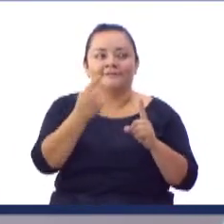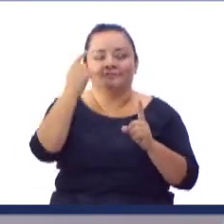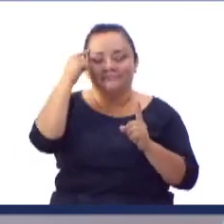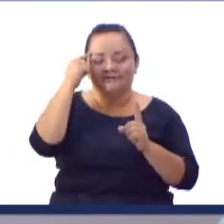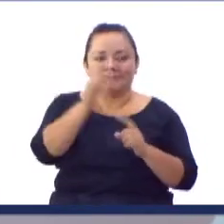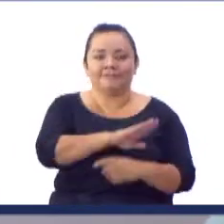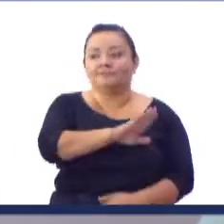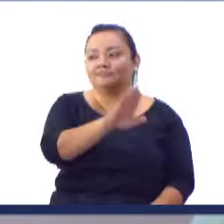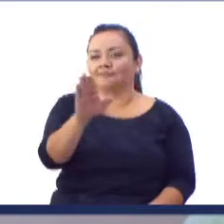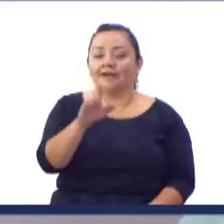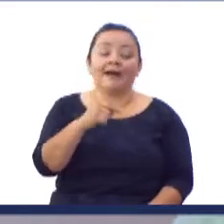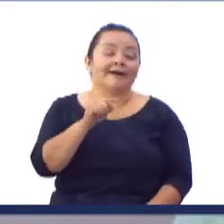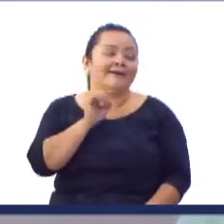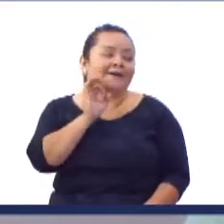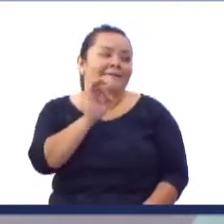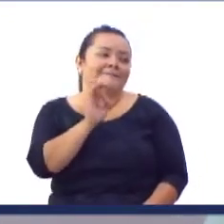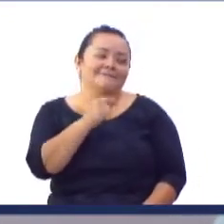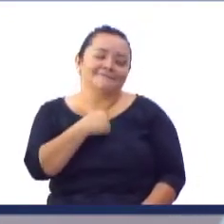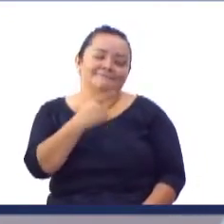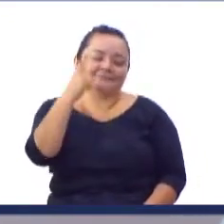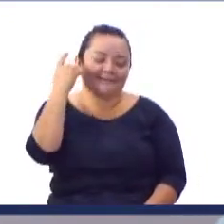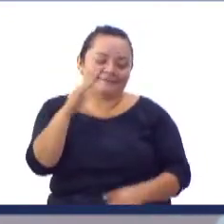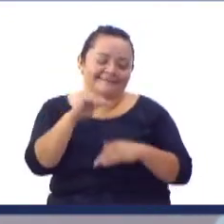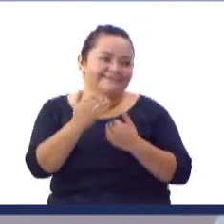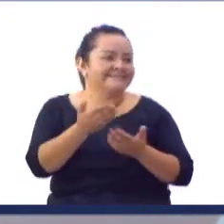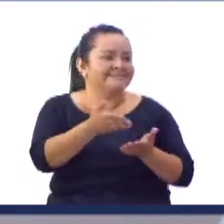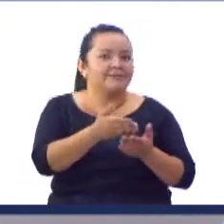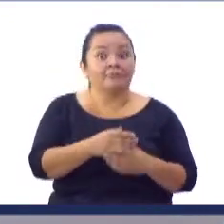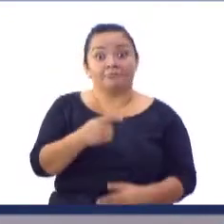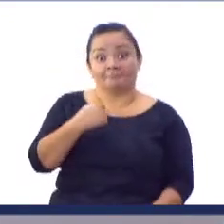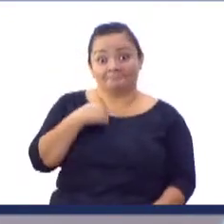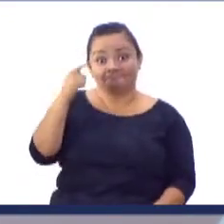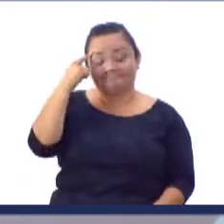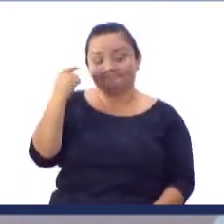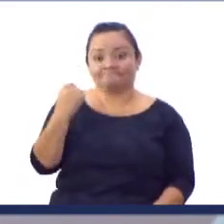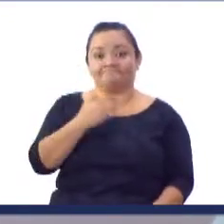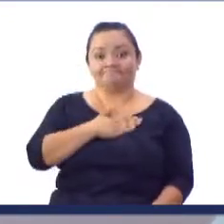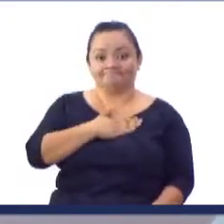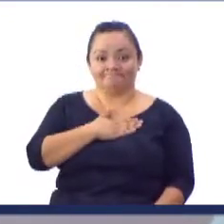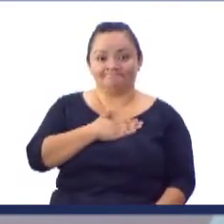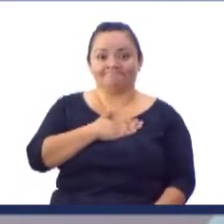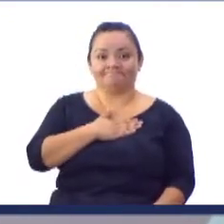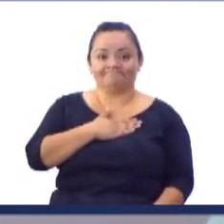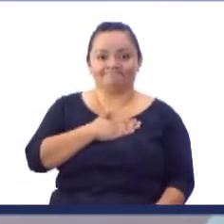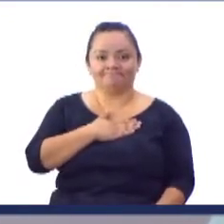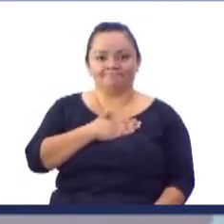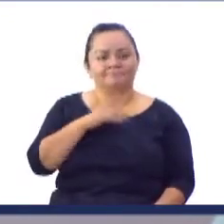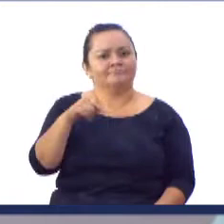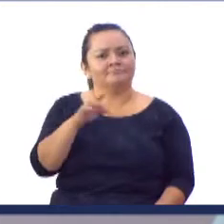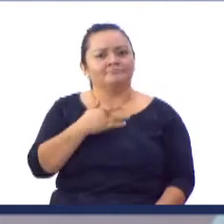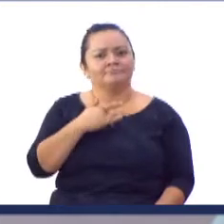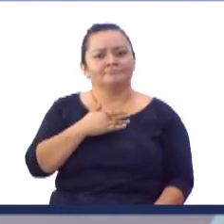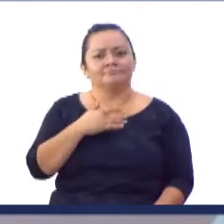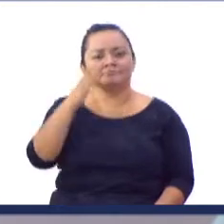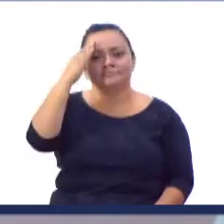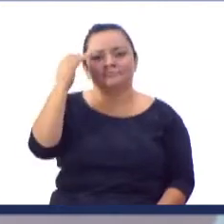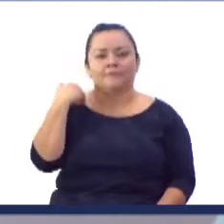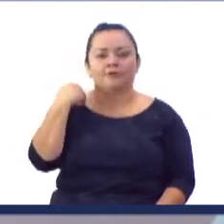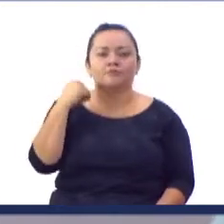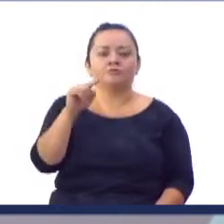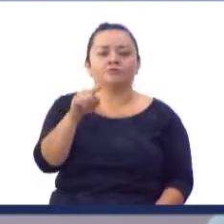y me dice mire pastor le trae me acordé usted me llega bien que bueno pensó en mí cómo se siente usted como mujer